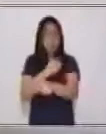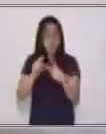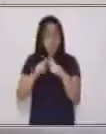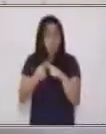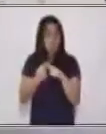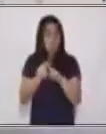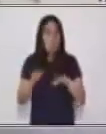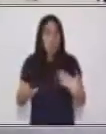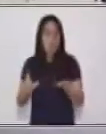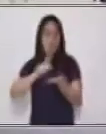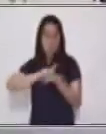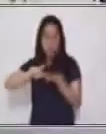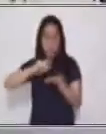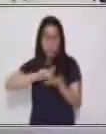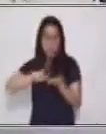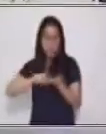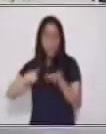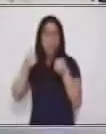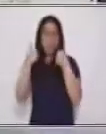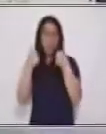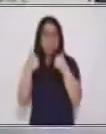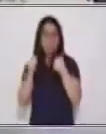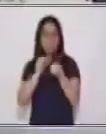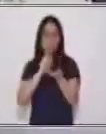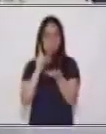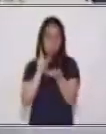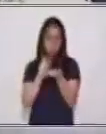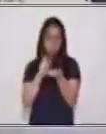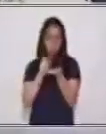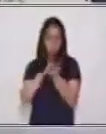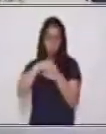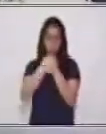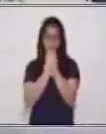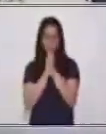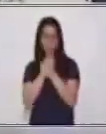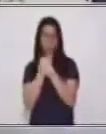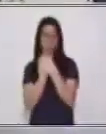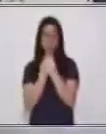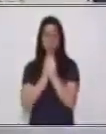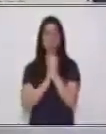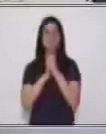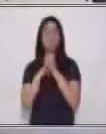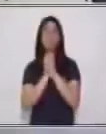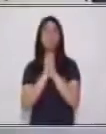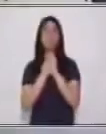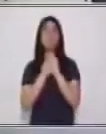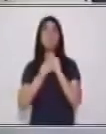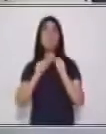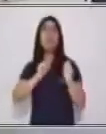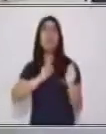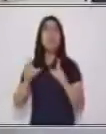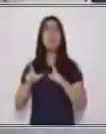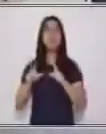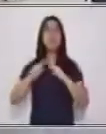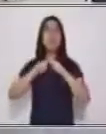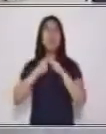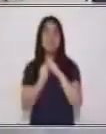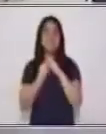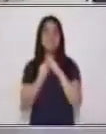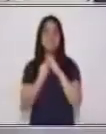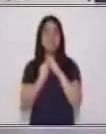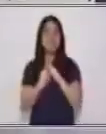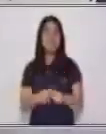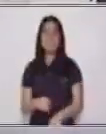higienizar nuestra mano, ¿verdad? Para poder iniciar con la clase y adentrarnos al bello mundo de